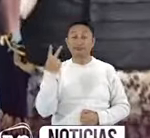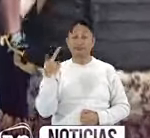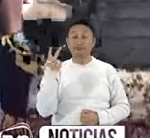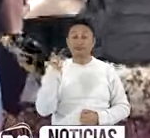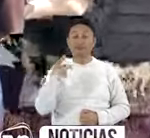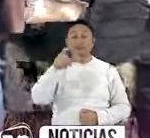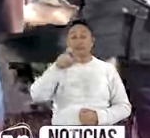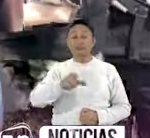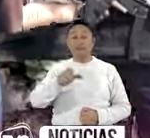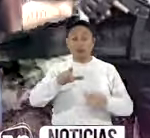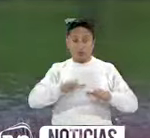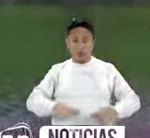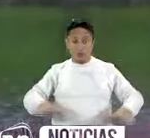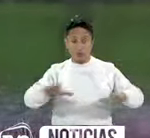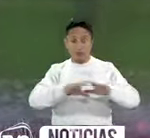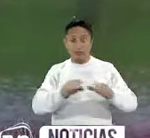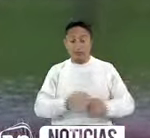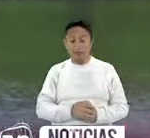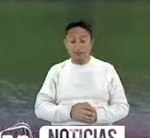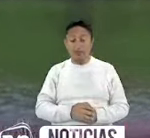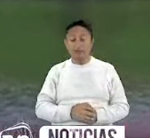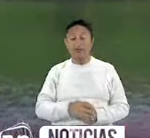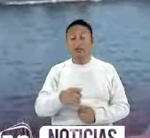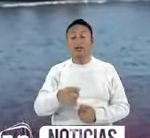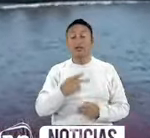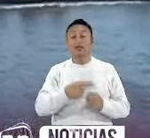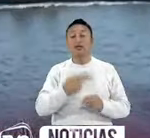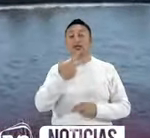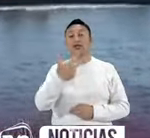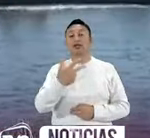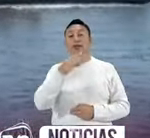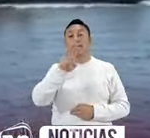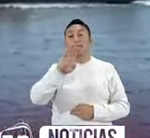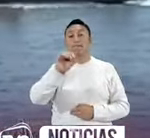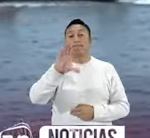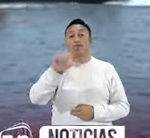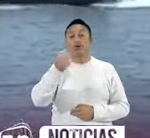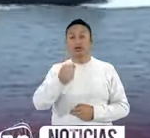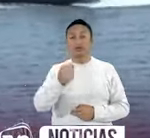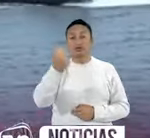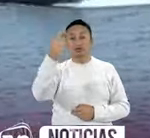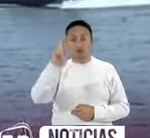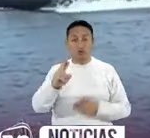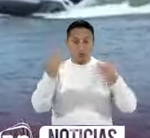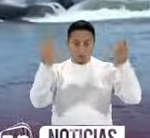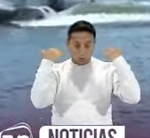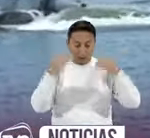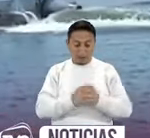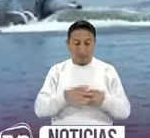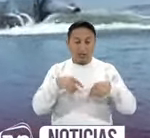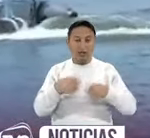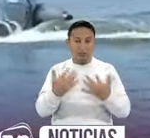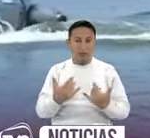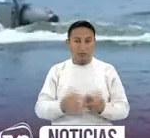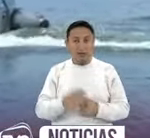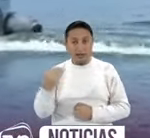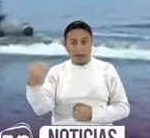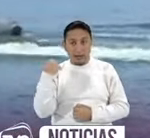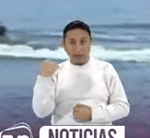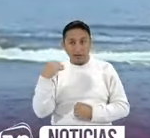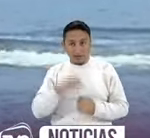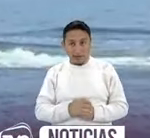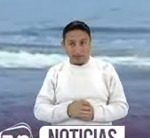sector perteneciente a Tres Bocas, en el sur oeste de Guayaquil. Desde aquí esperaban la señal para proceder con